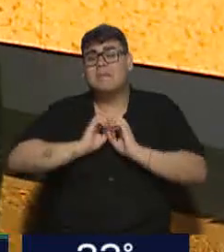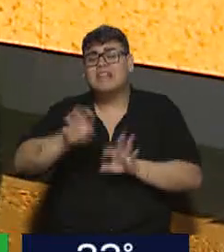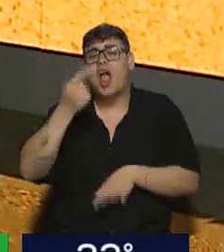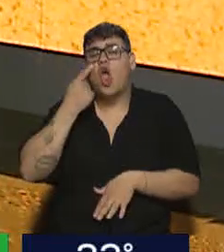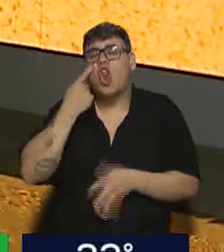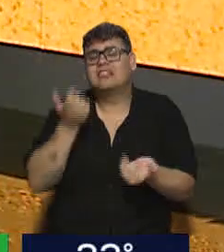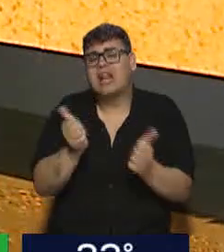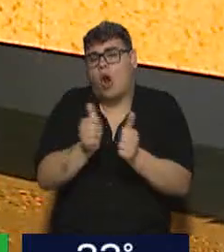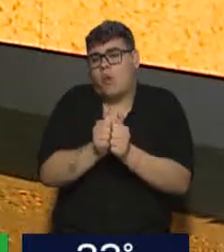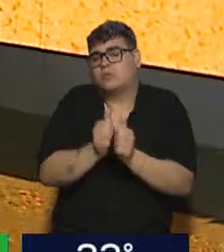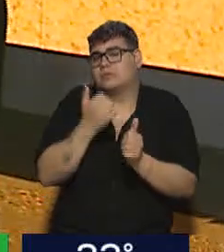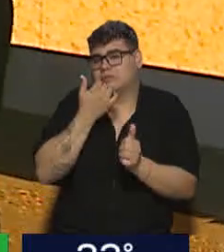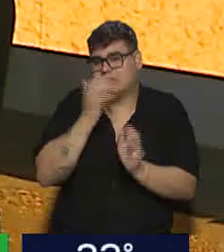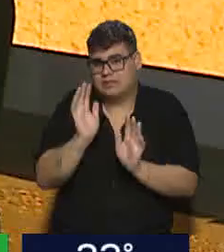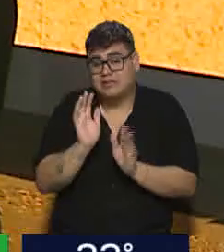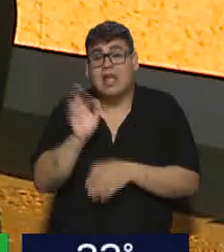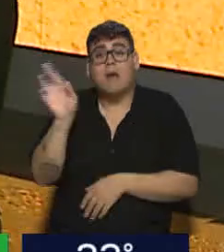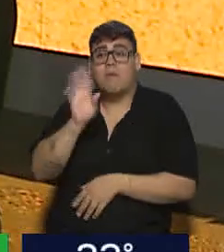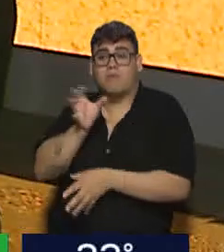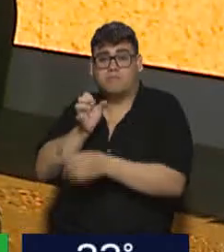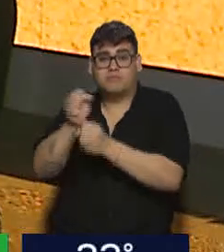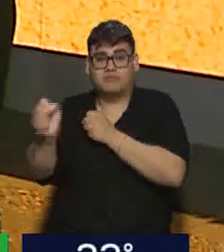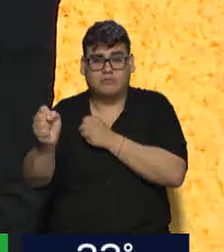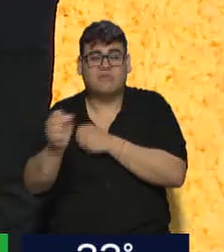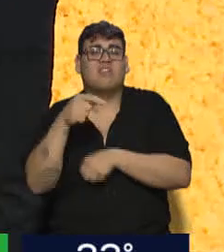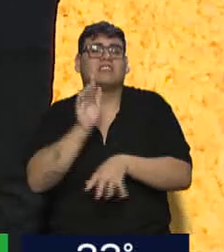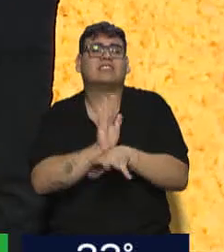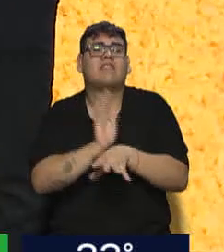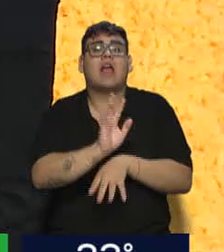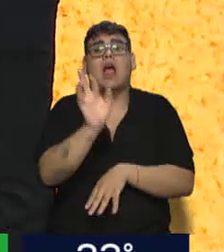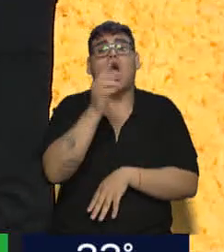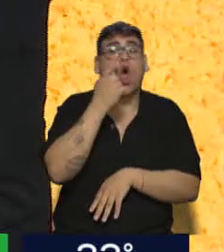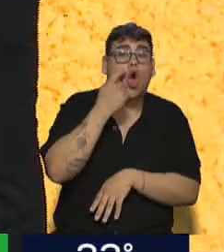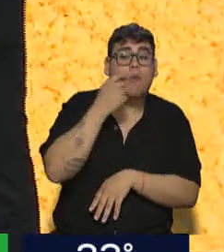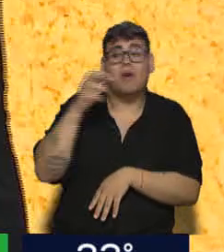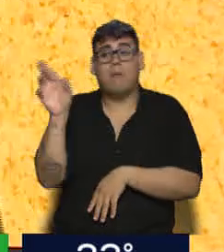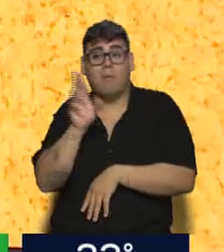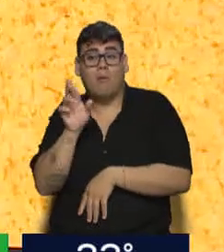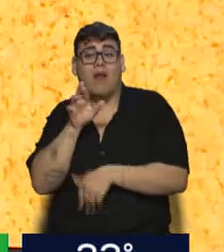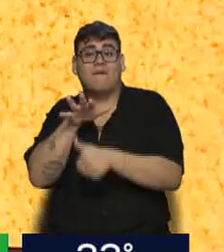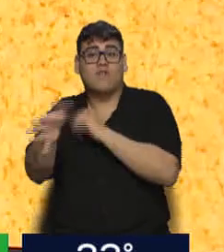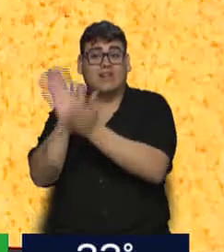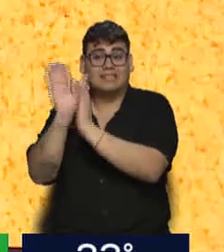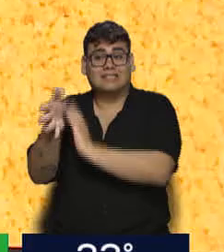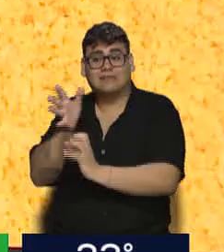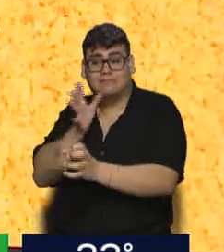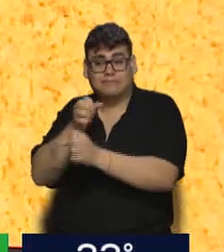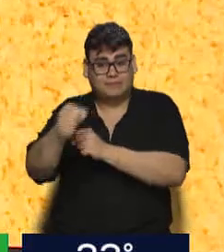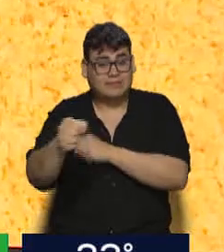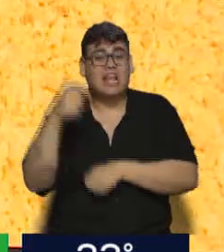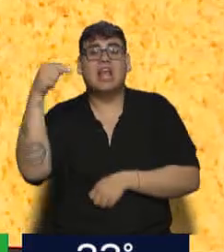eh femicidio matar una mujer cuando el hecho sea perpetrado por un hombre y mediara violencia de género qué dijo cuando llegó a la